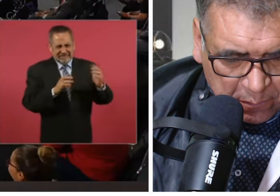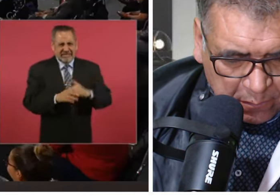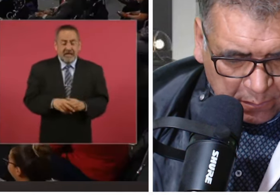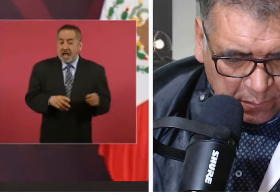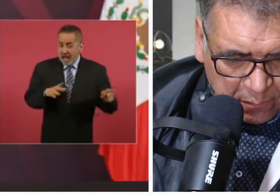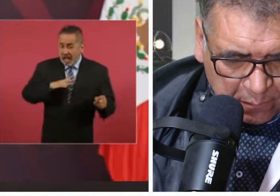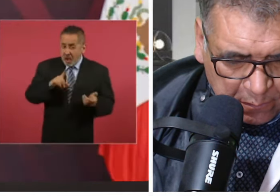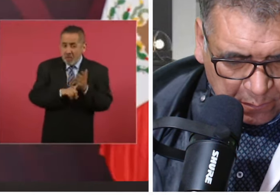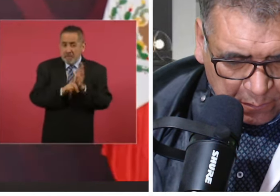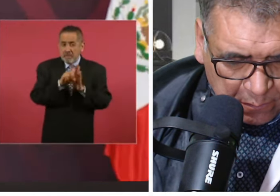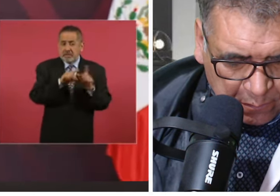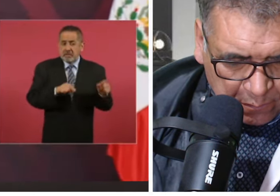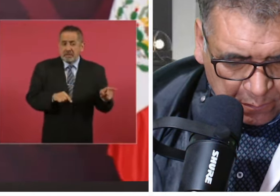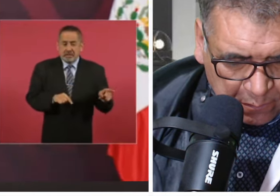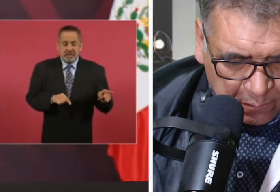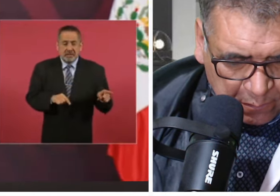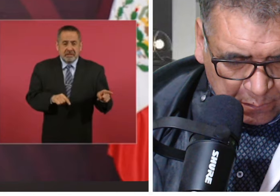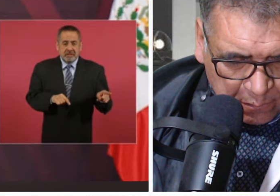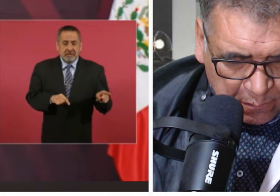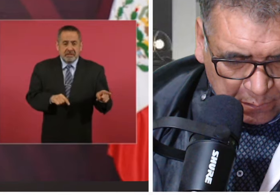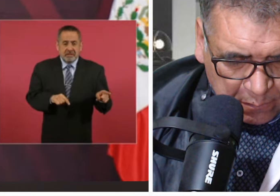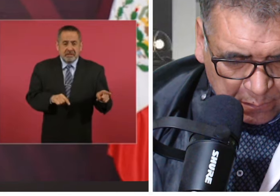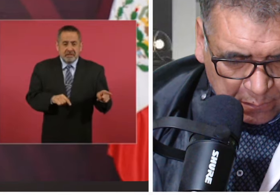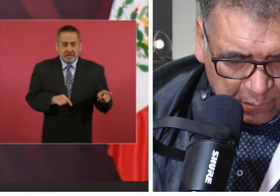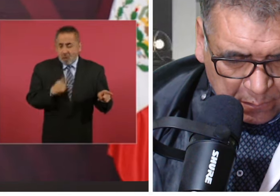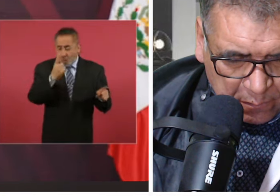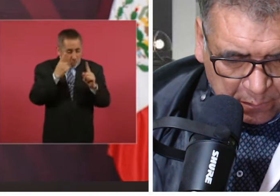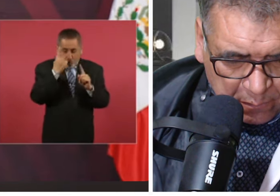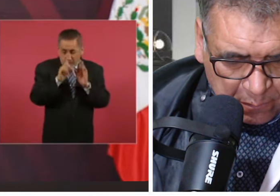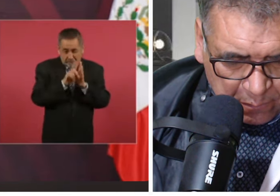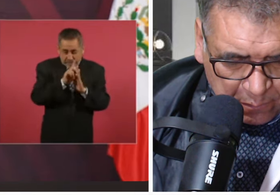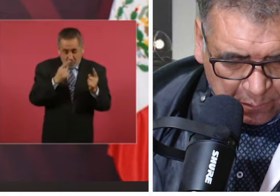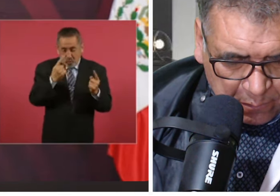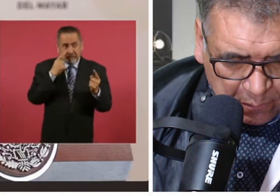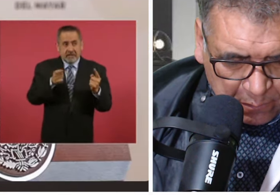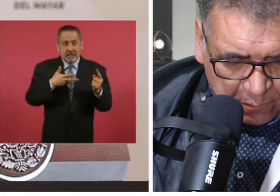Tiene uno en, nada más con ese,